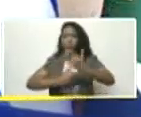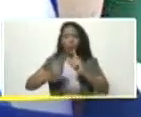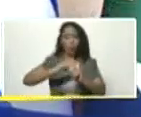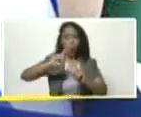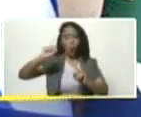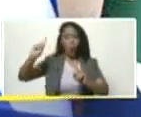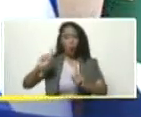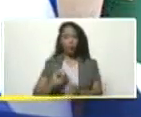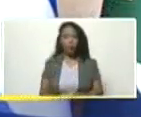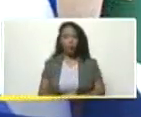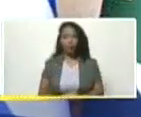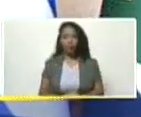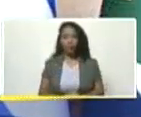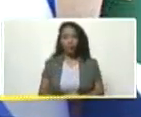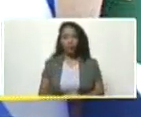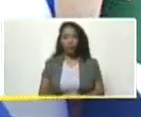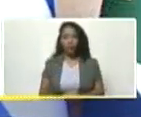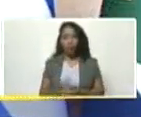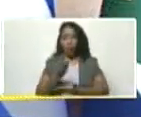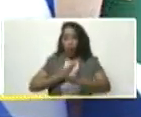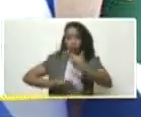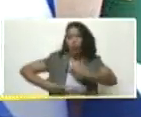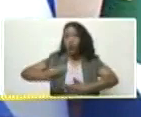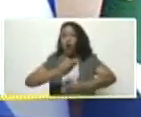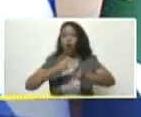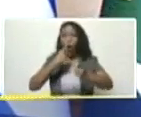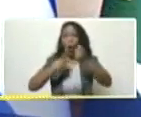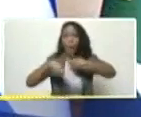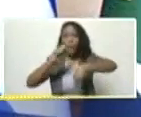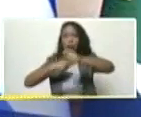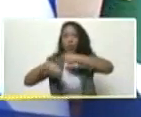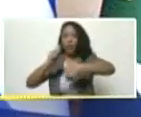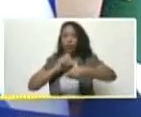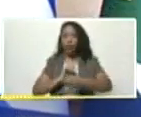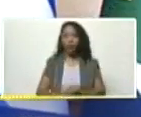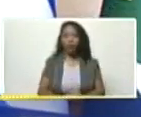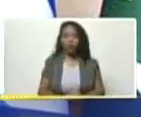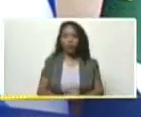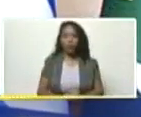energética, de la cooperación comercial,